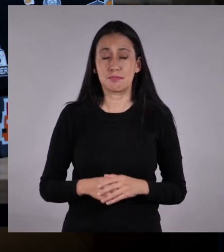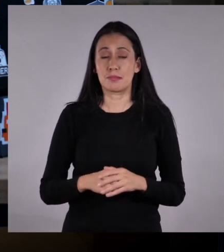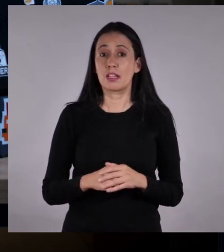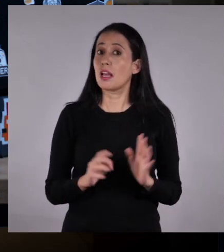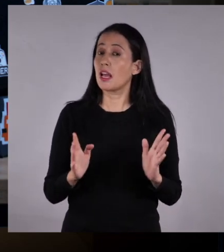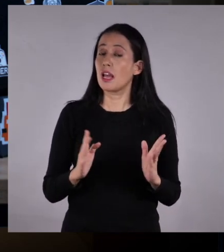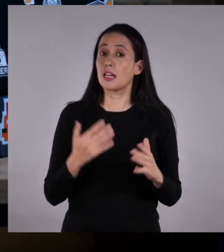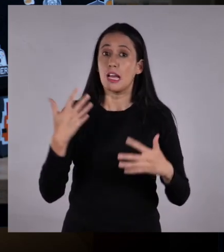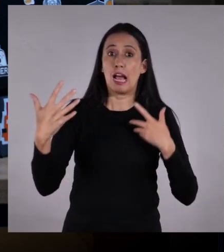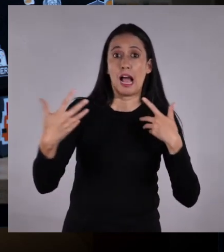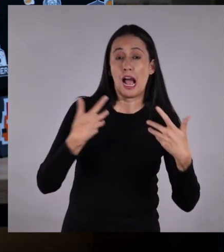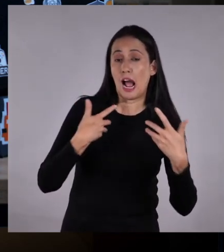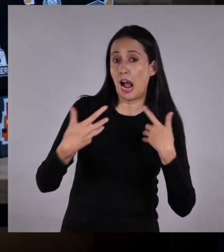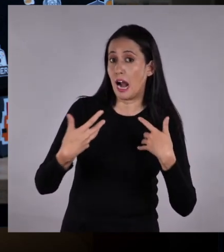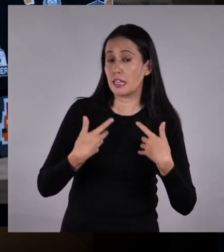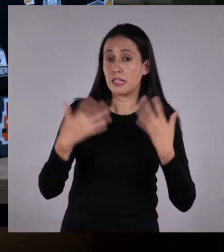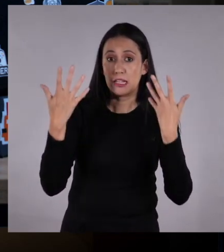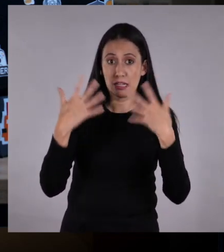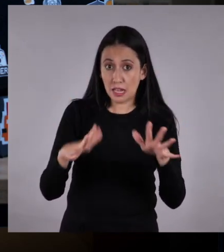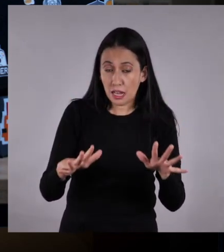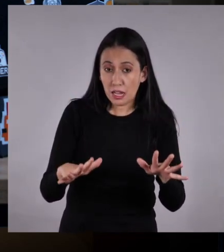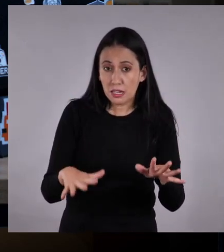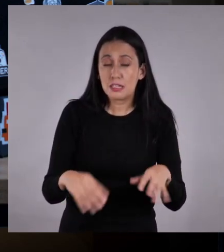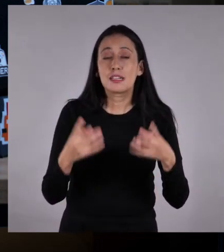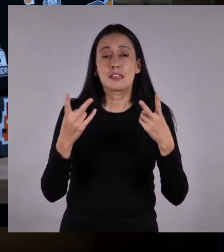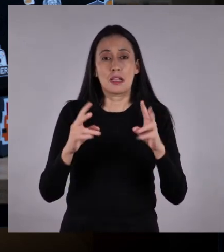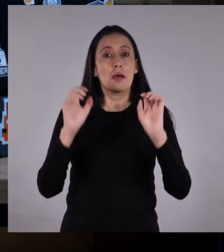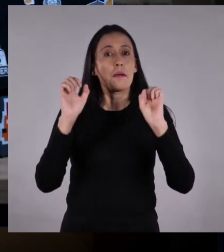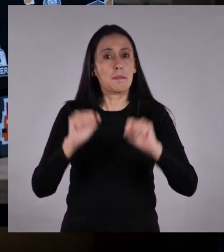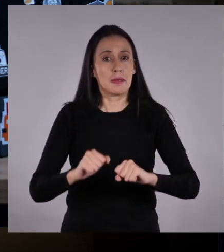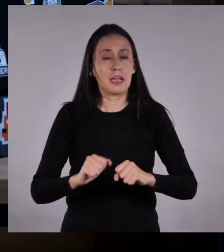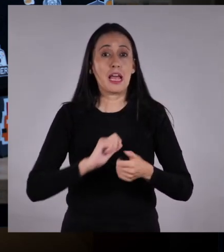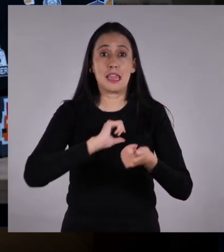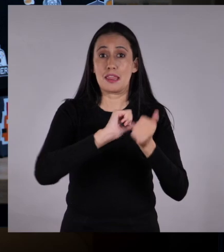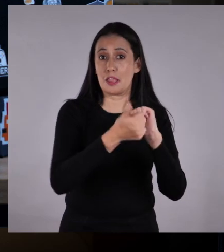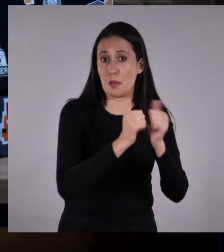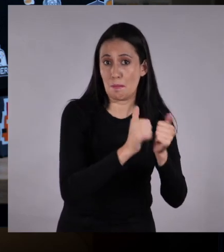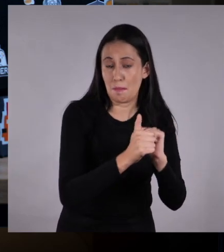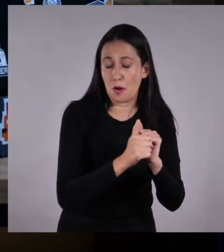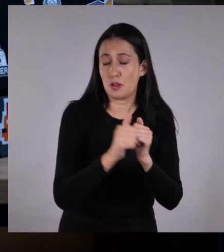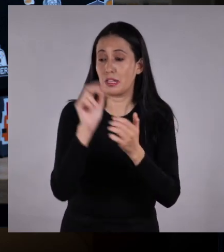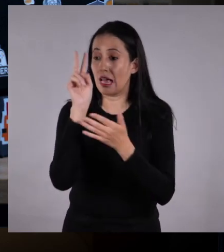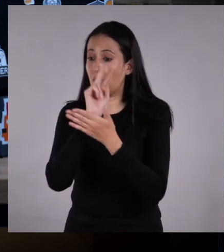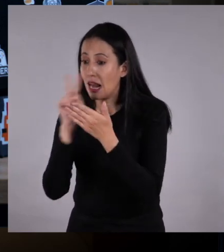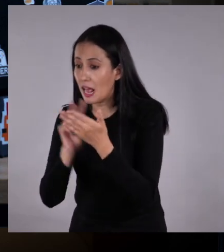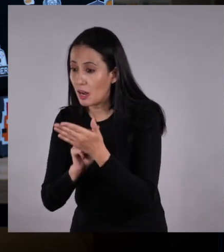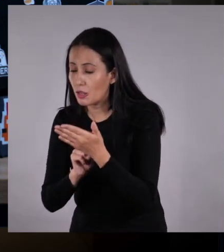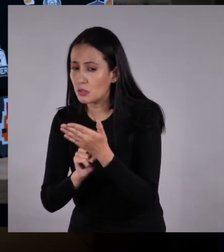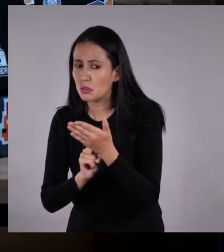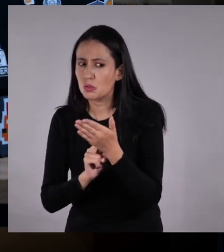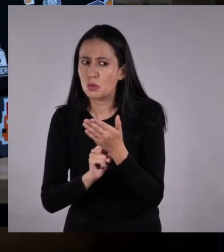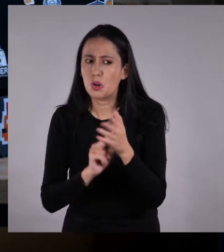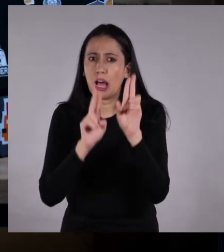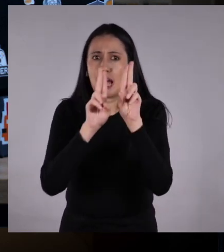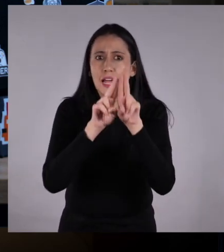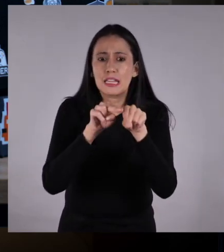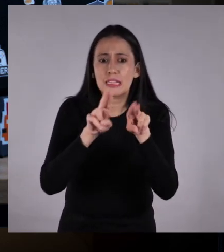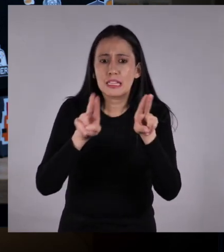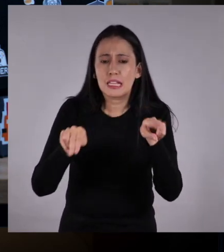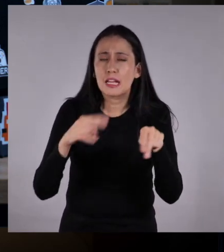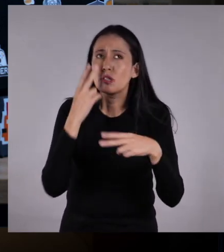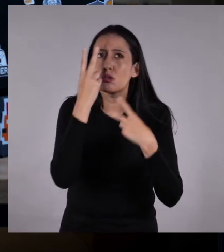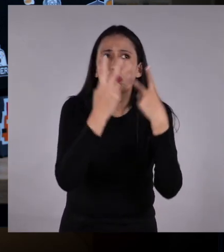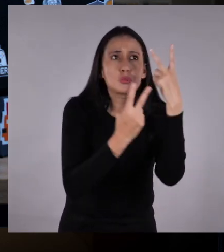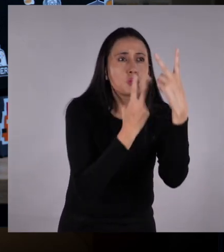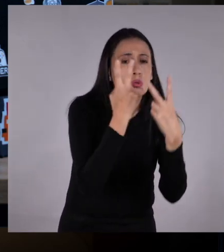salvar. También lo puede hacer el deporte, la lectura, la conexión con la naturaleza, el servicio comunitario y